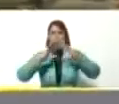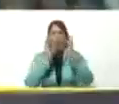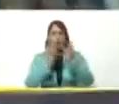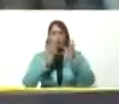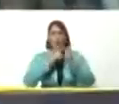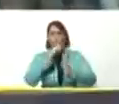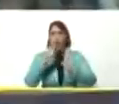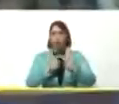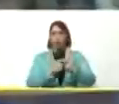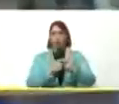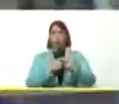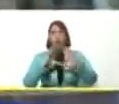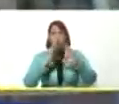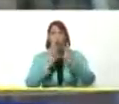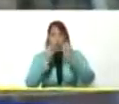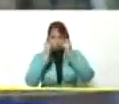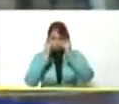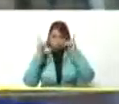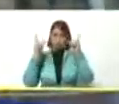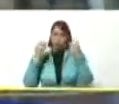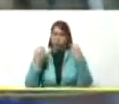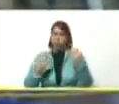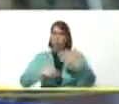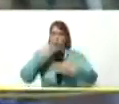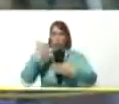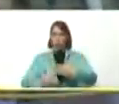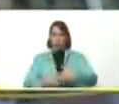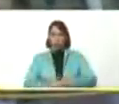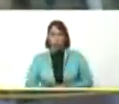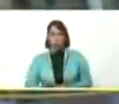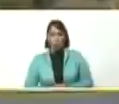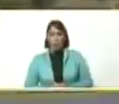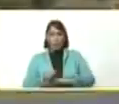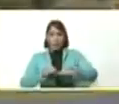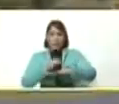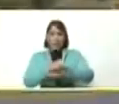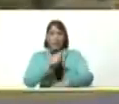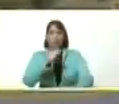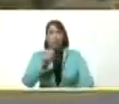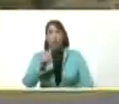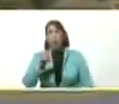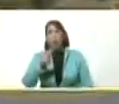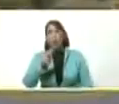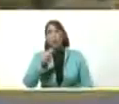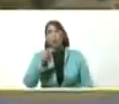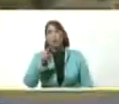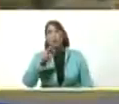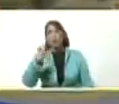El mundo se asombrará con el proyecto de la tortuga.